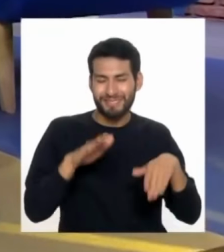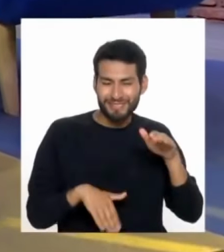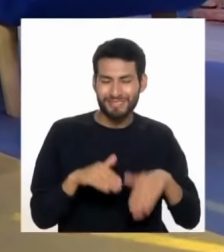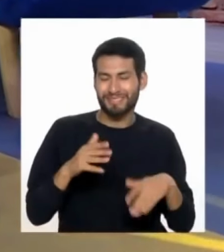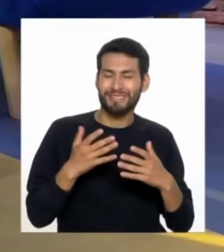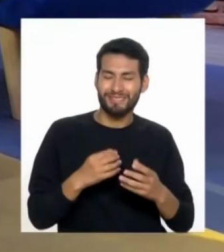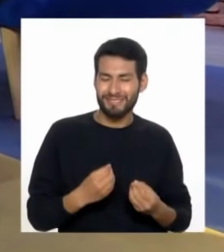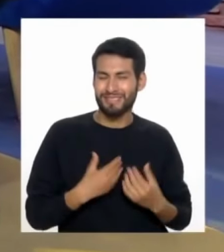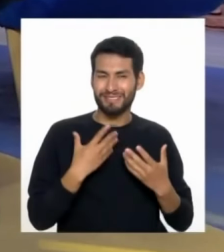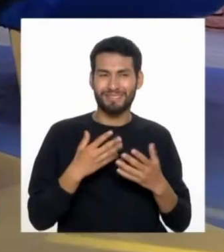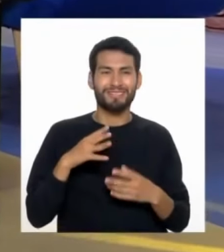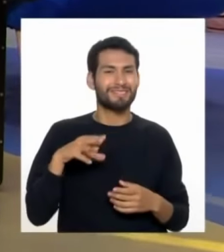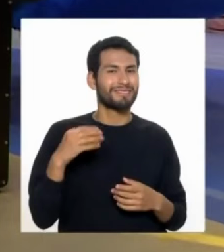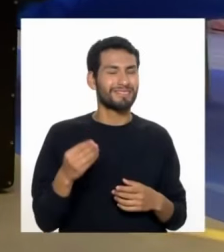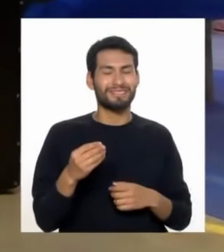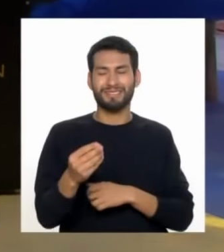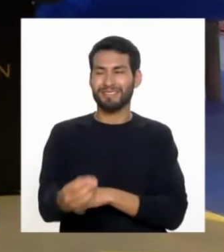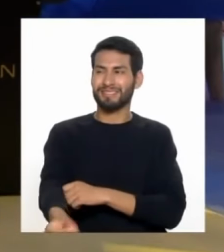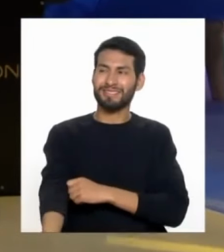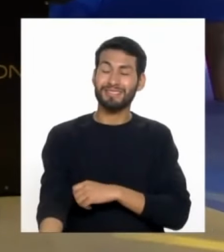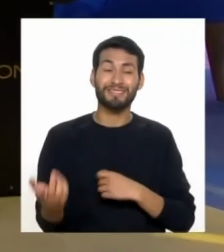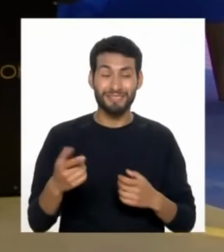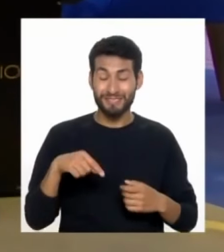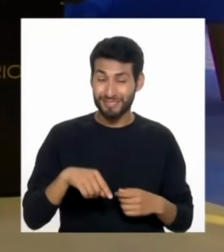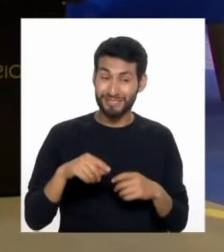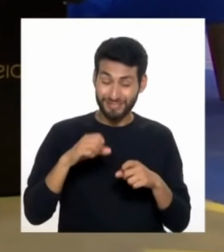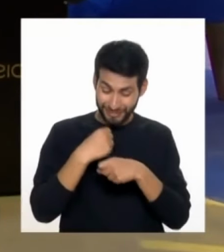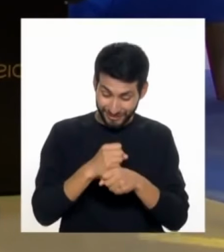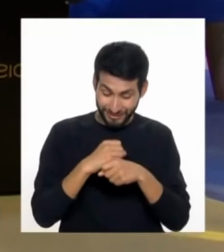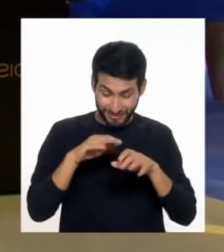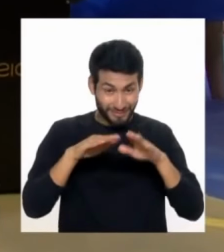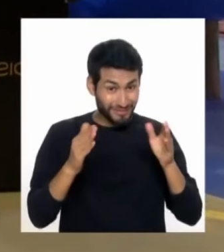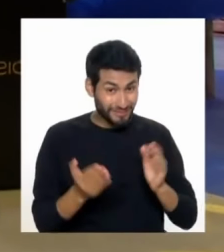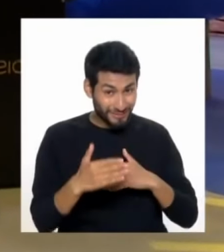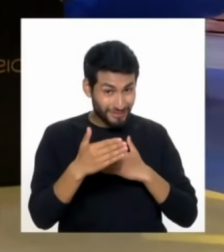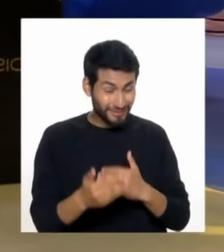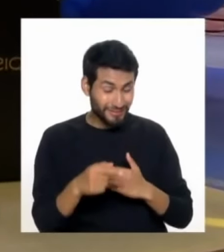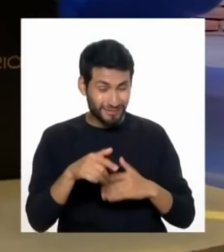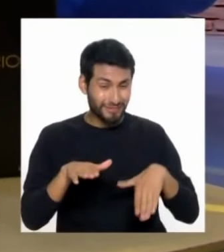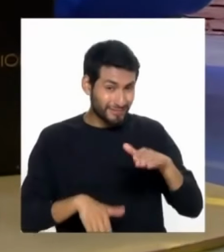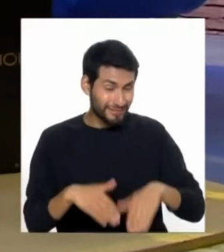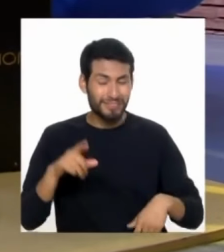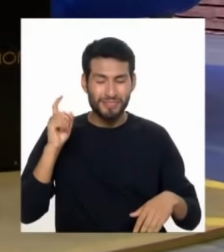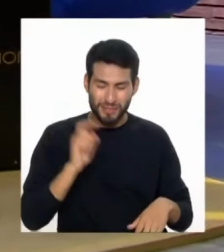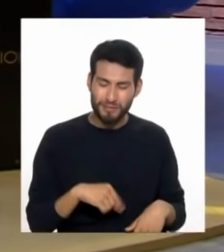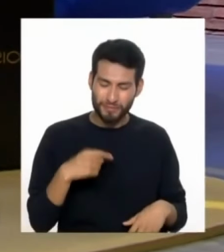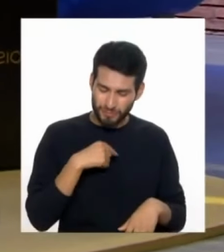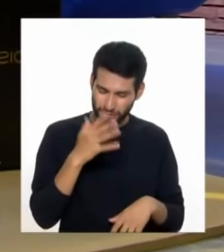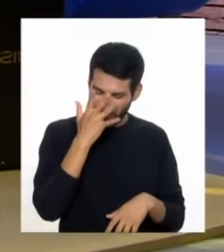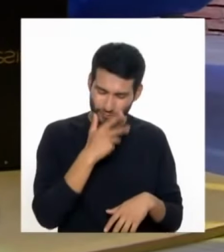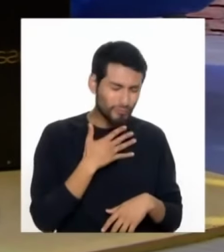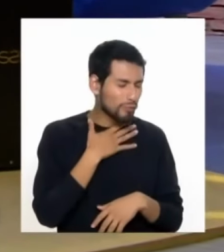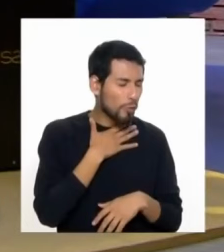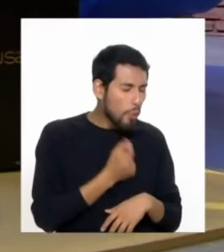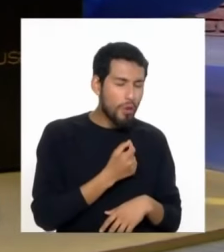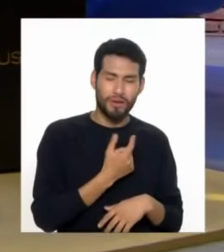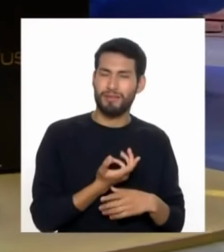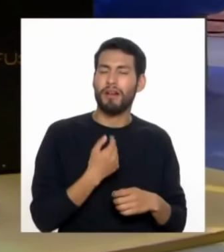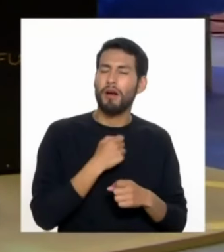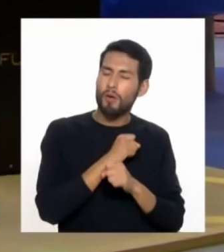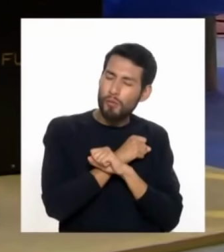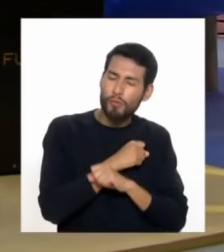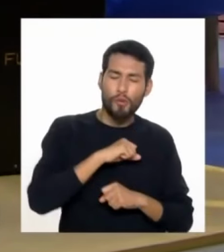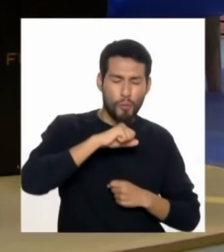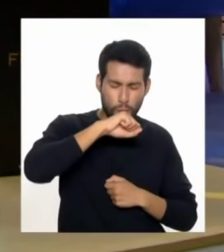y quien les habla, ¿no? Porque yo creo que para hacer este tipo de cosas uno tiene que estar apasionado con lo que tú haces, te tiene que gustar demasiado.